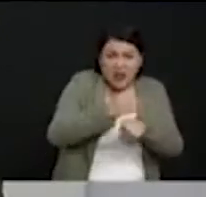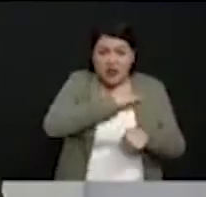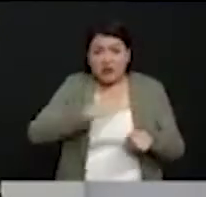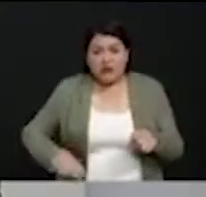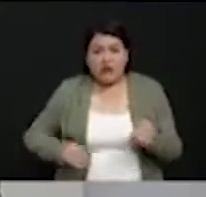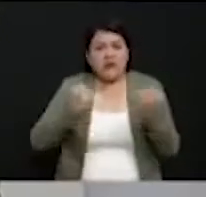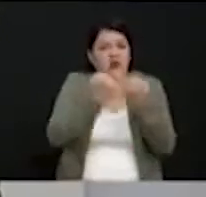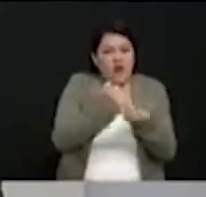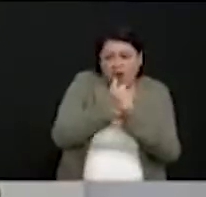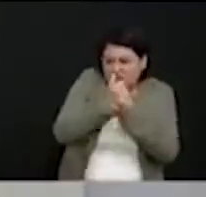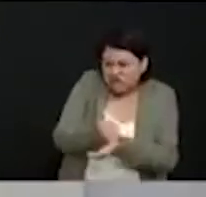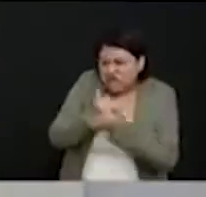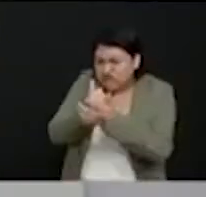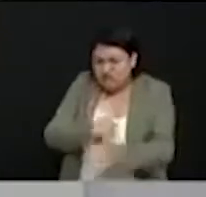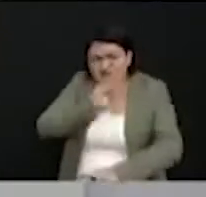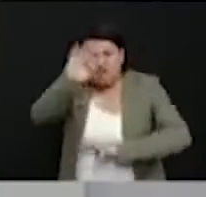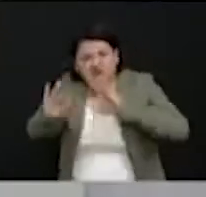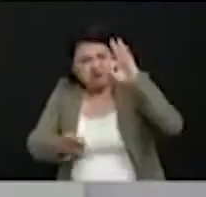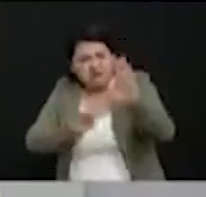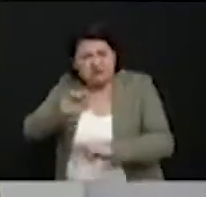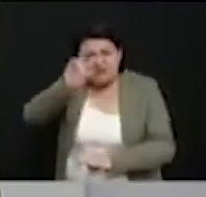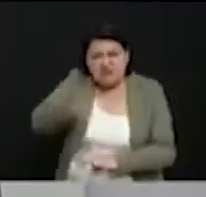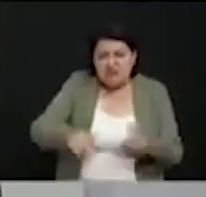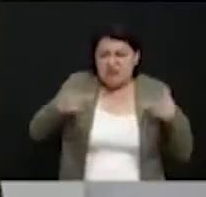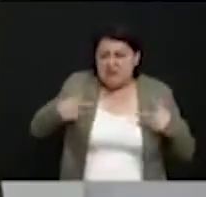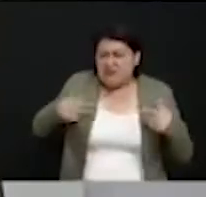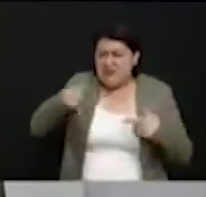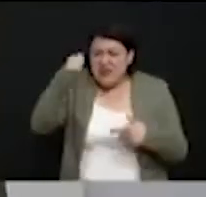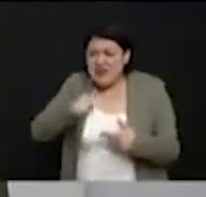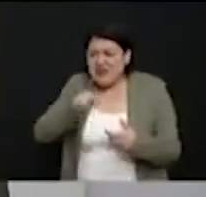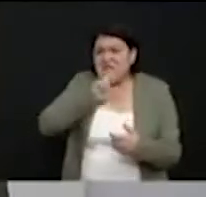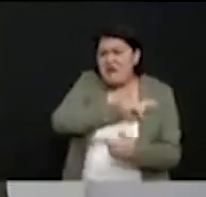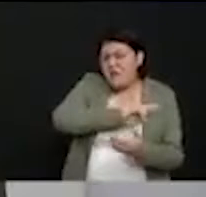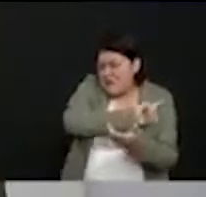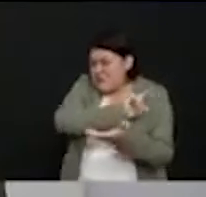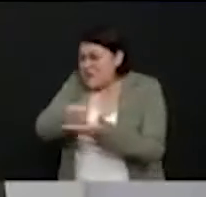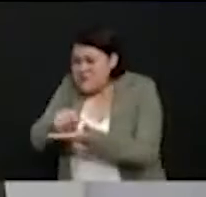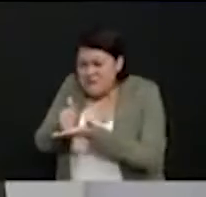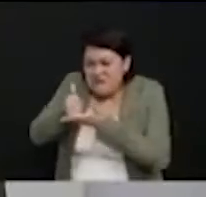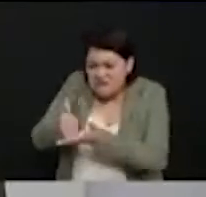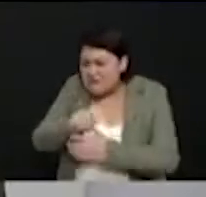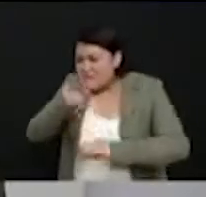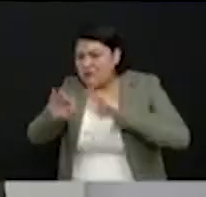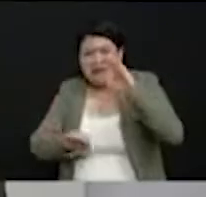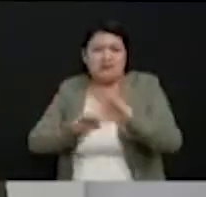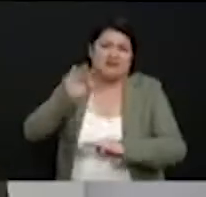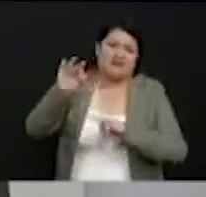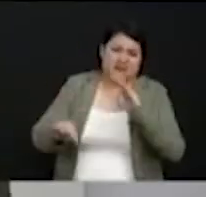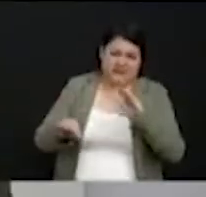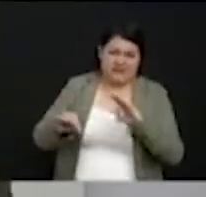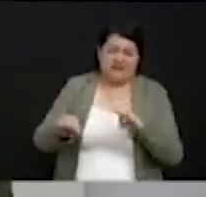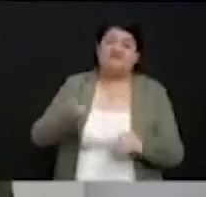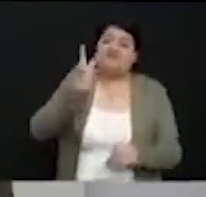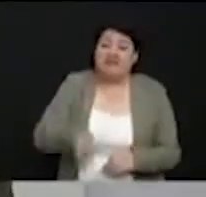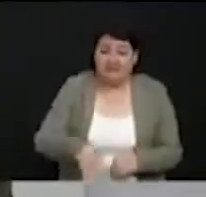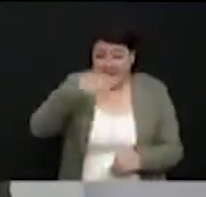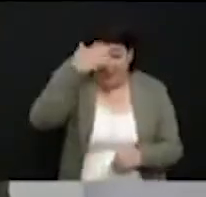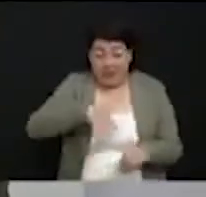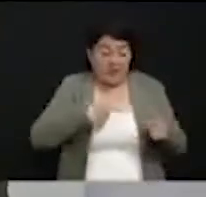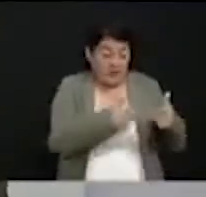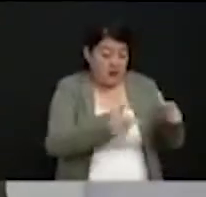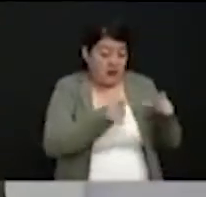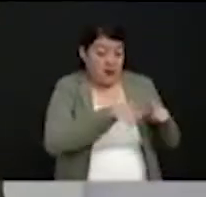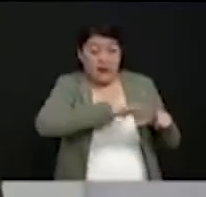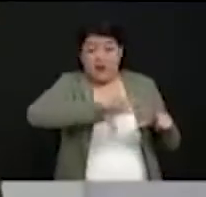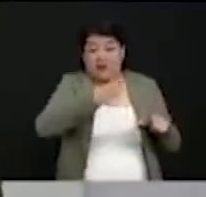en los municipios dar lo mejor de sí en la primera línea de atención a la población afectada más de 90 mil